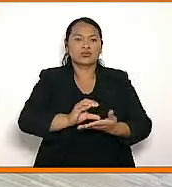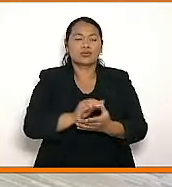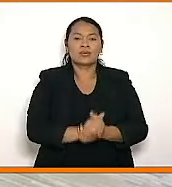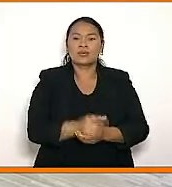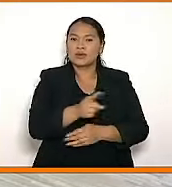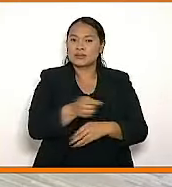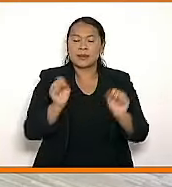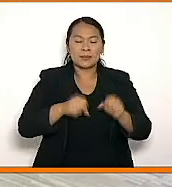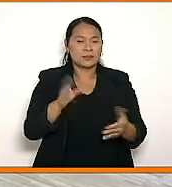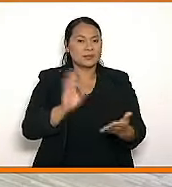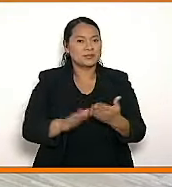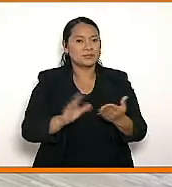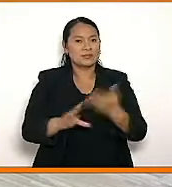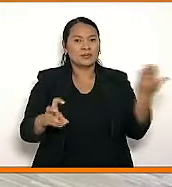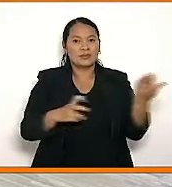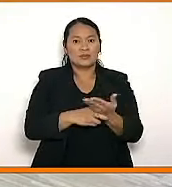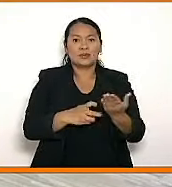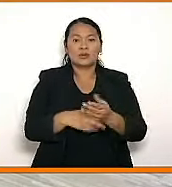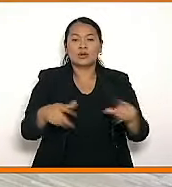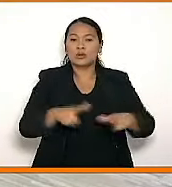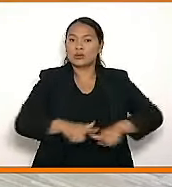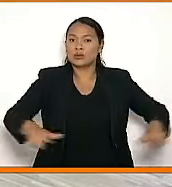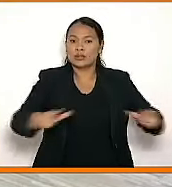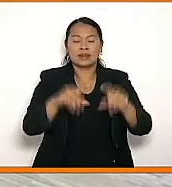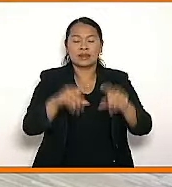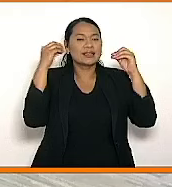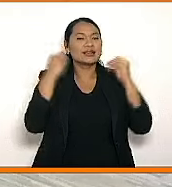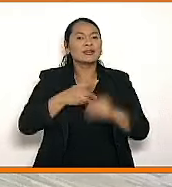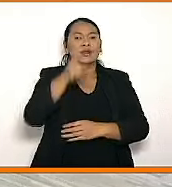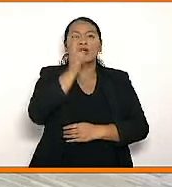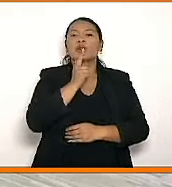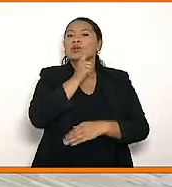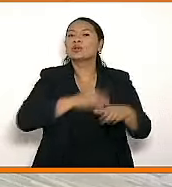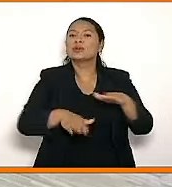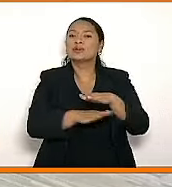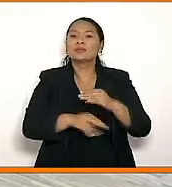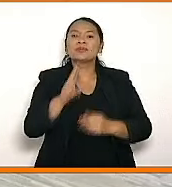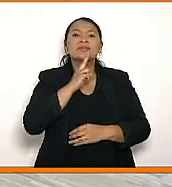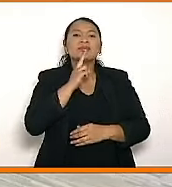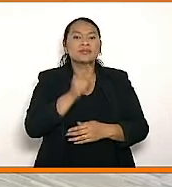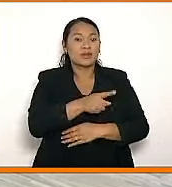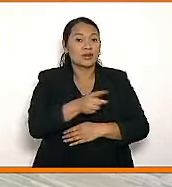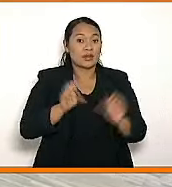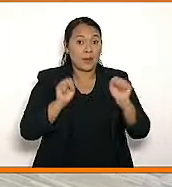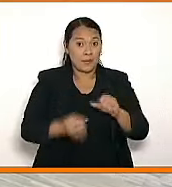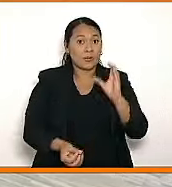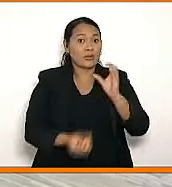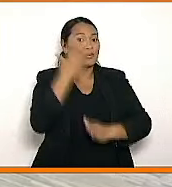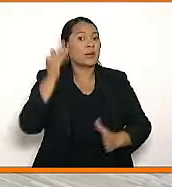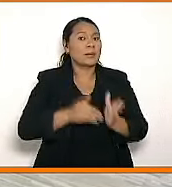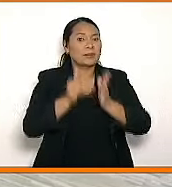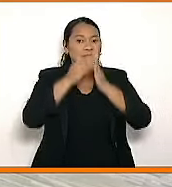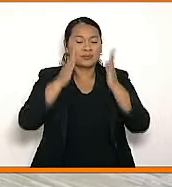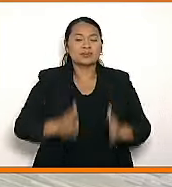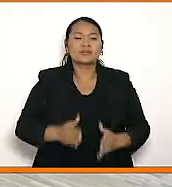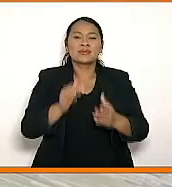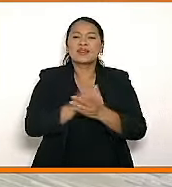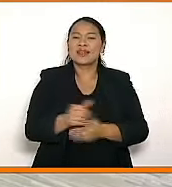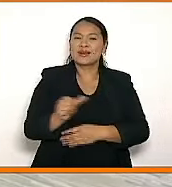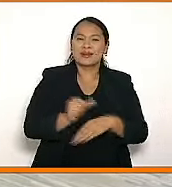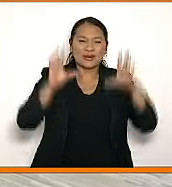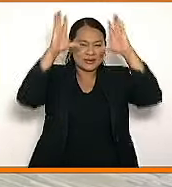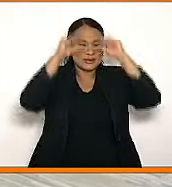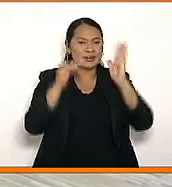adquirir tu boleto millonario en cualquier punto de venta Loto a nivel nacional. Que quita que vos seas el afortunado ganador en esta